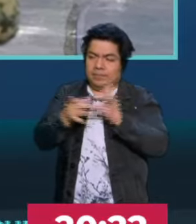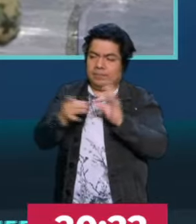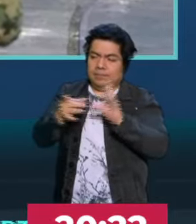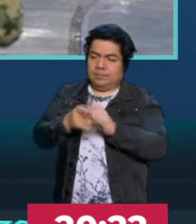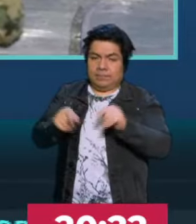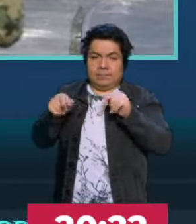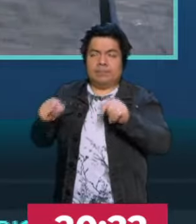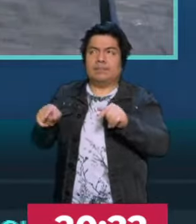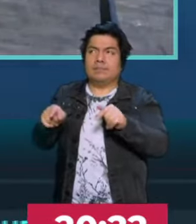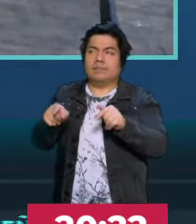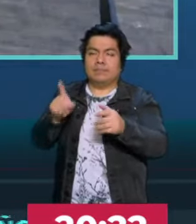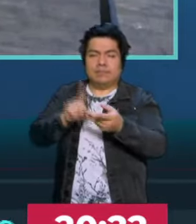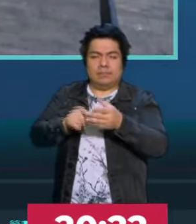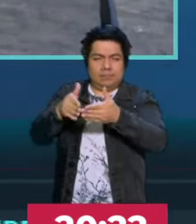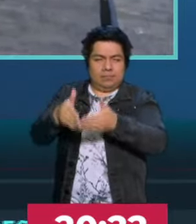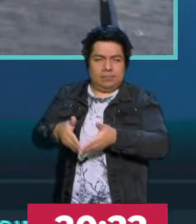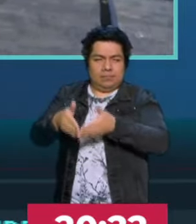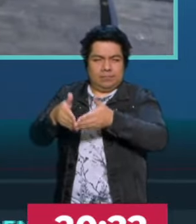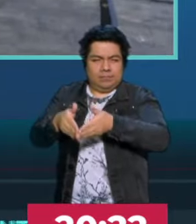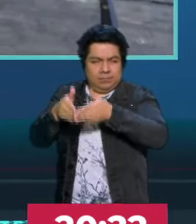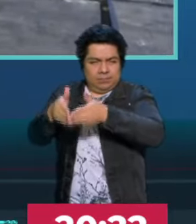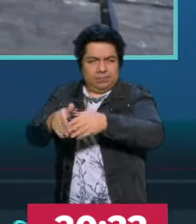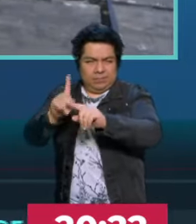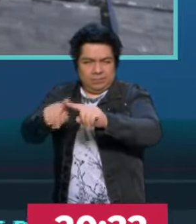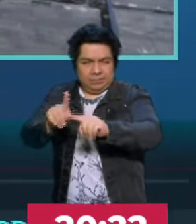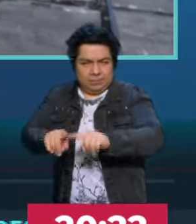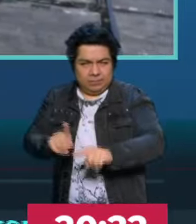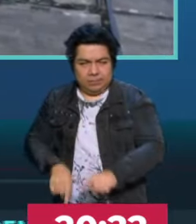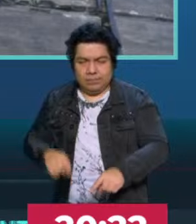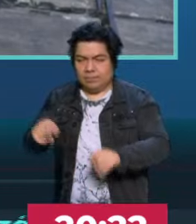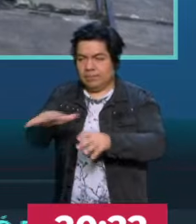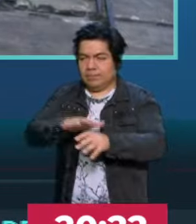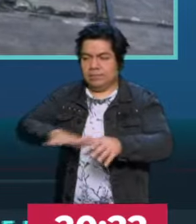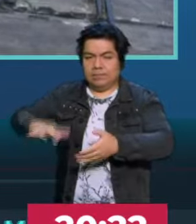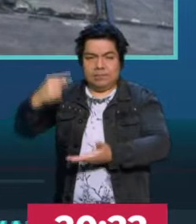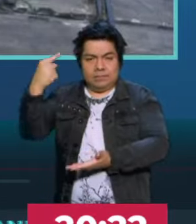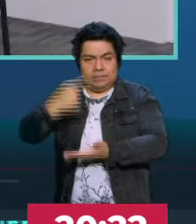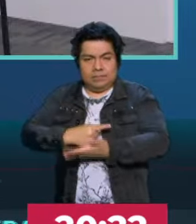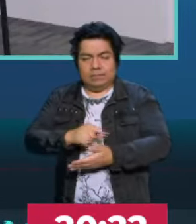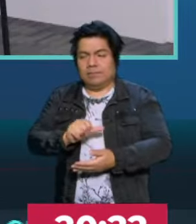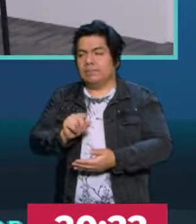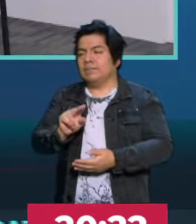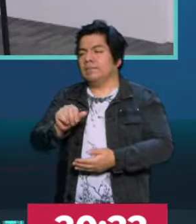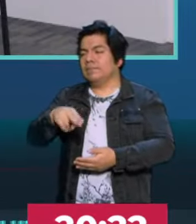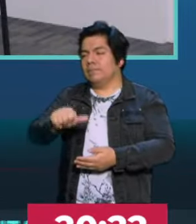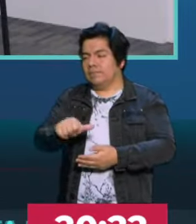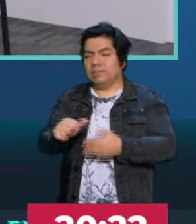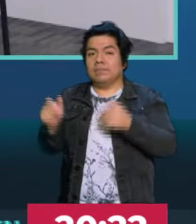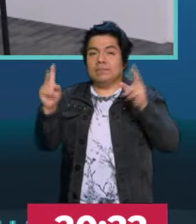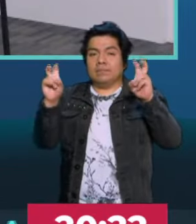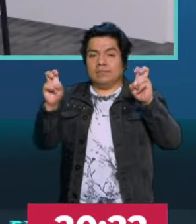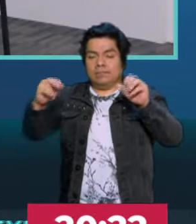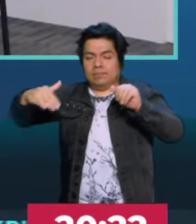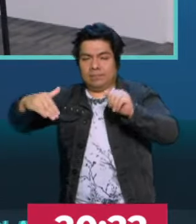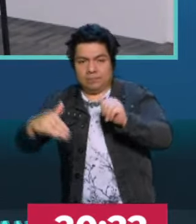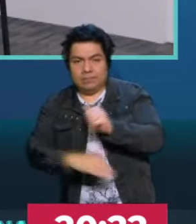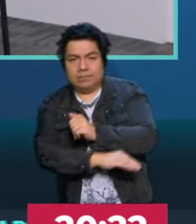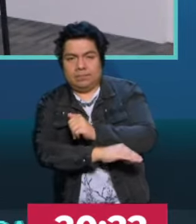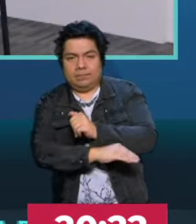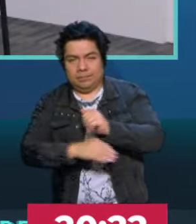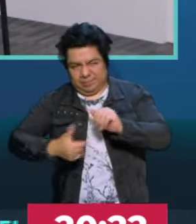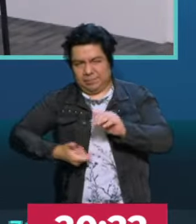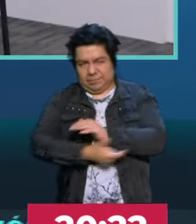en puertos, en áreas aduanales, es esa modalidad de contrabando y que